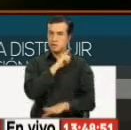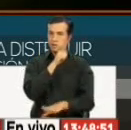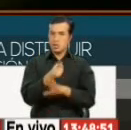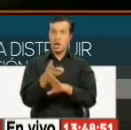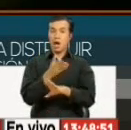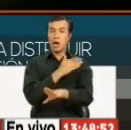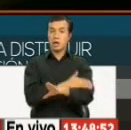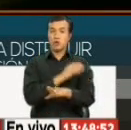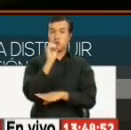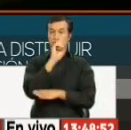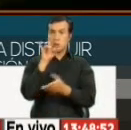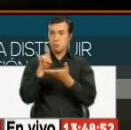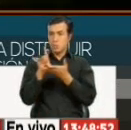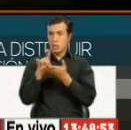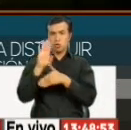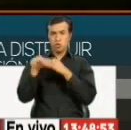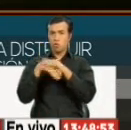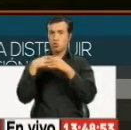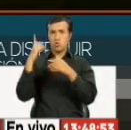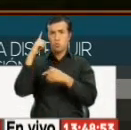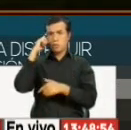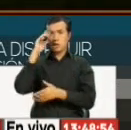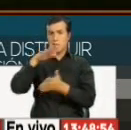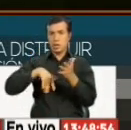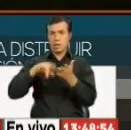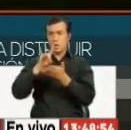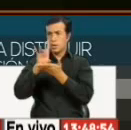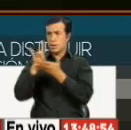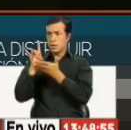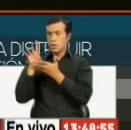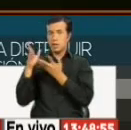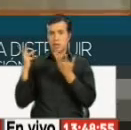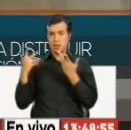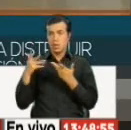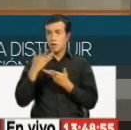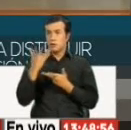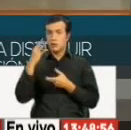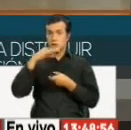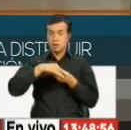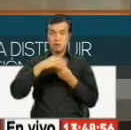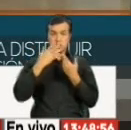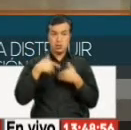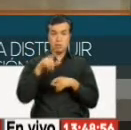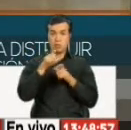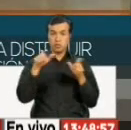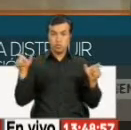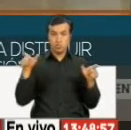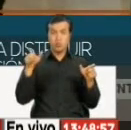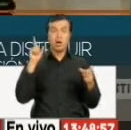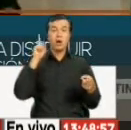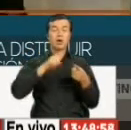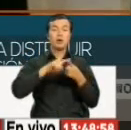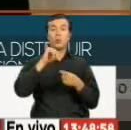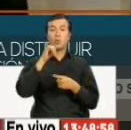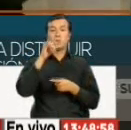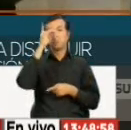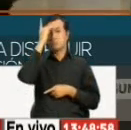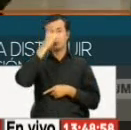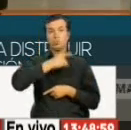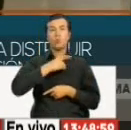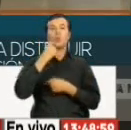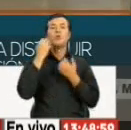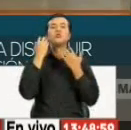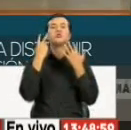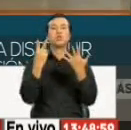octubre destituyó a todo el gobierno catalán terminada la campaña electoral los catalanes tienen hasta el jueves para decidir sobre